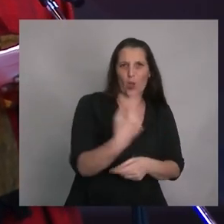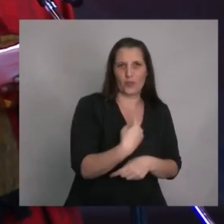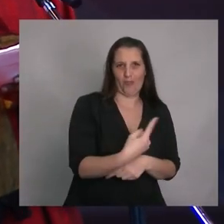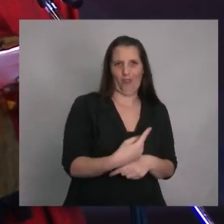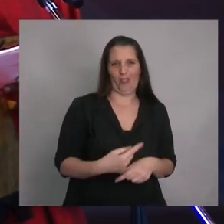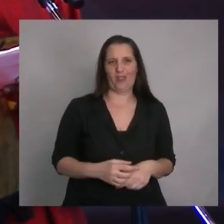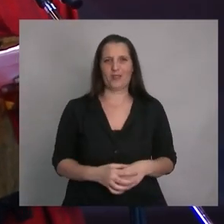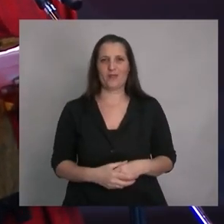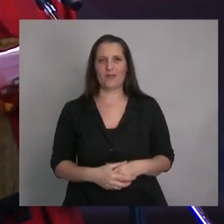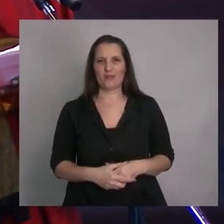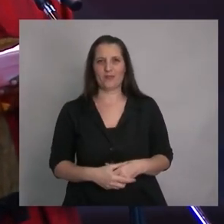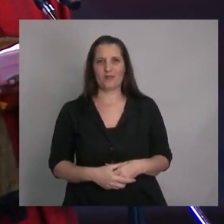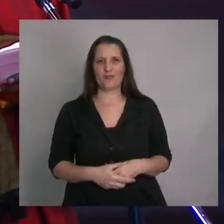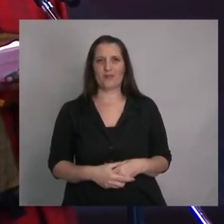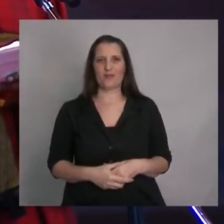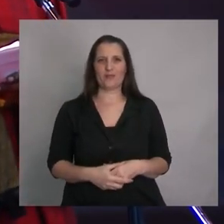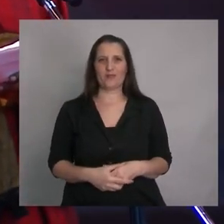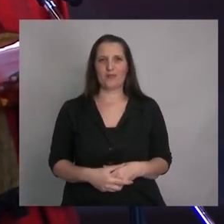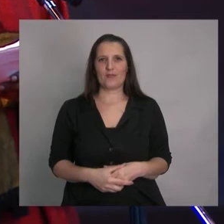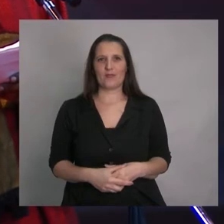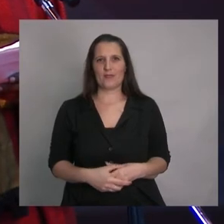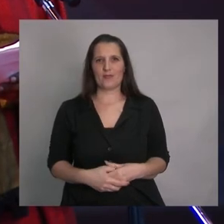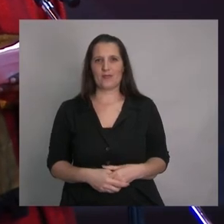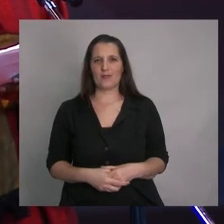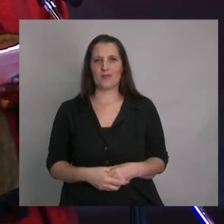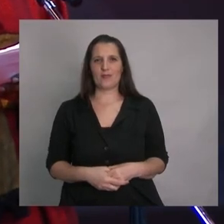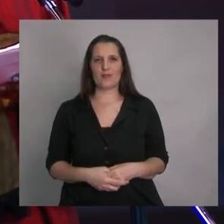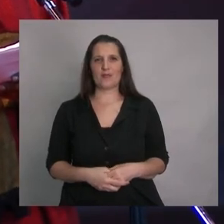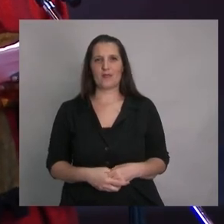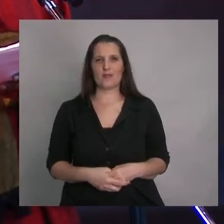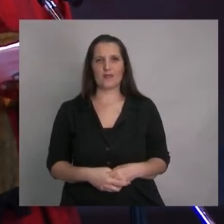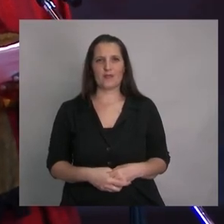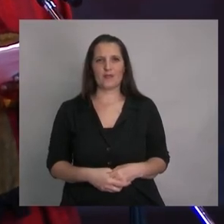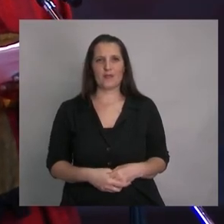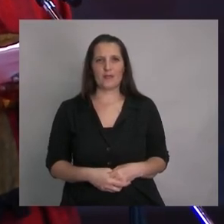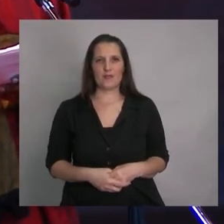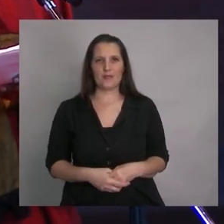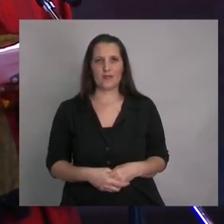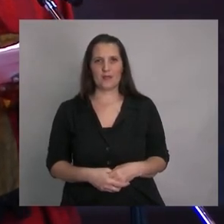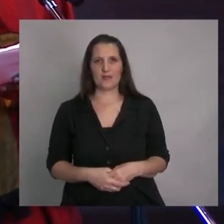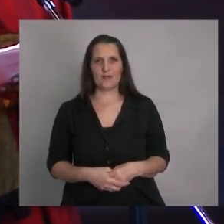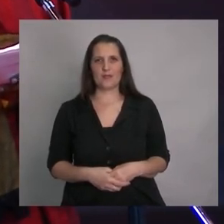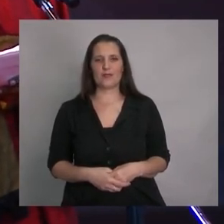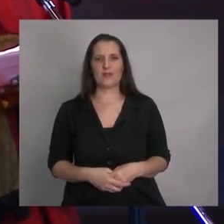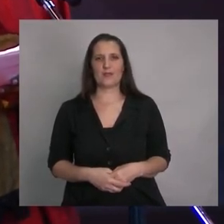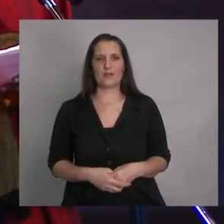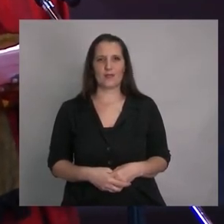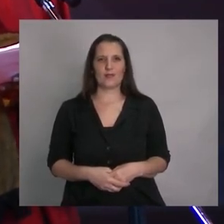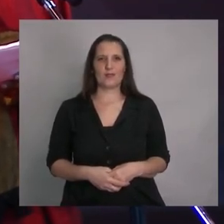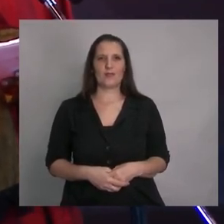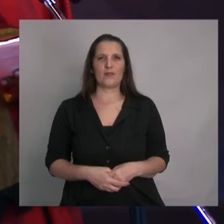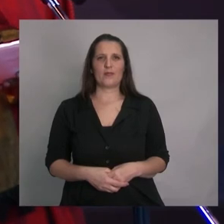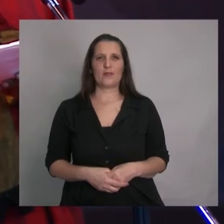los ricos y poderosos pueden ser violentos ellos pueden comprar la impunidad